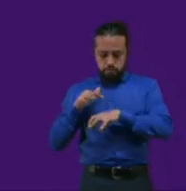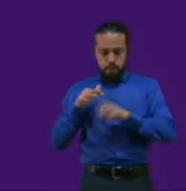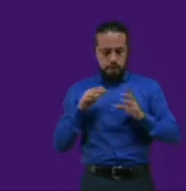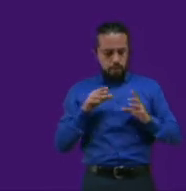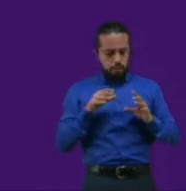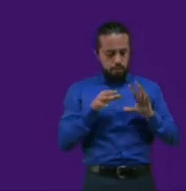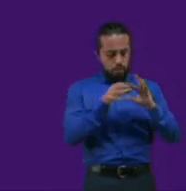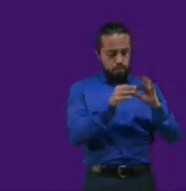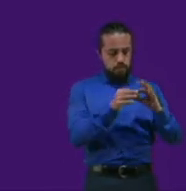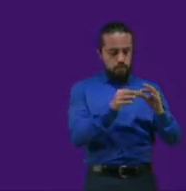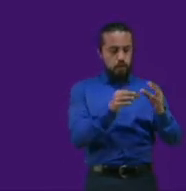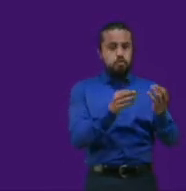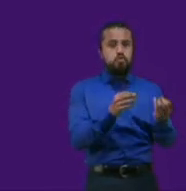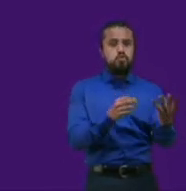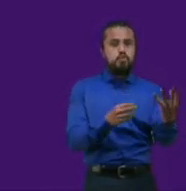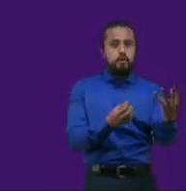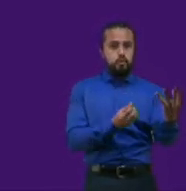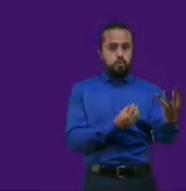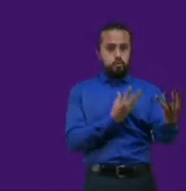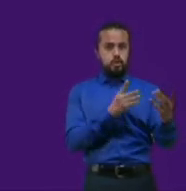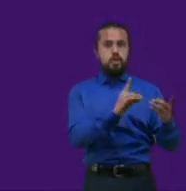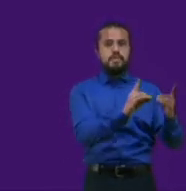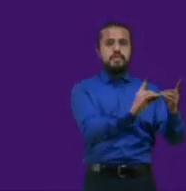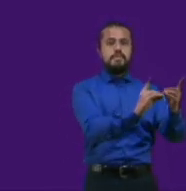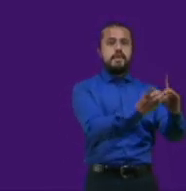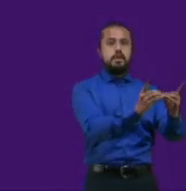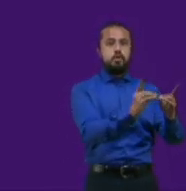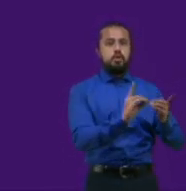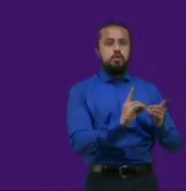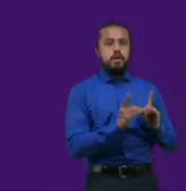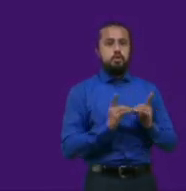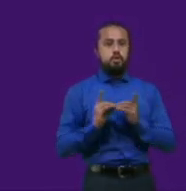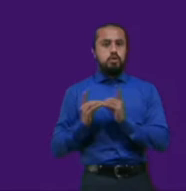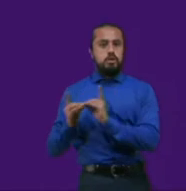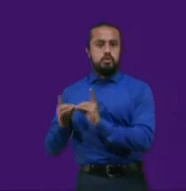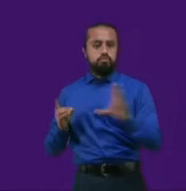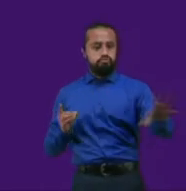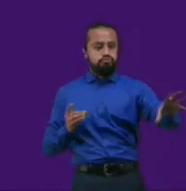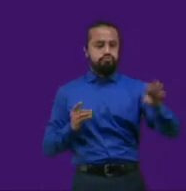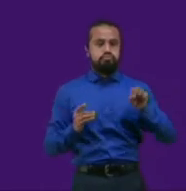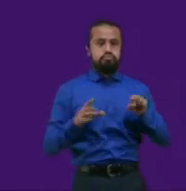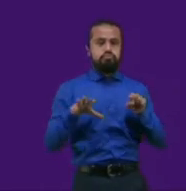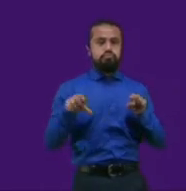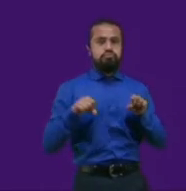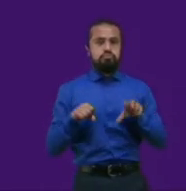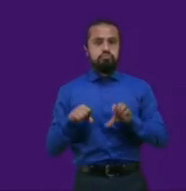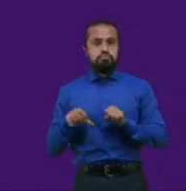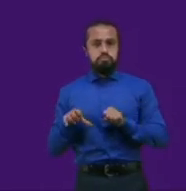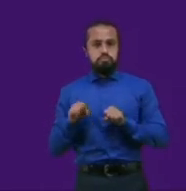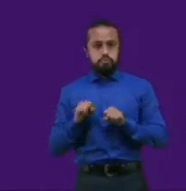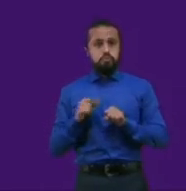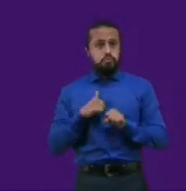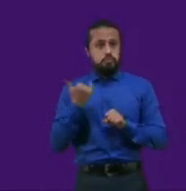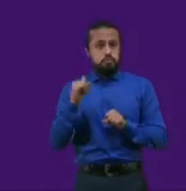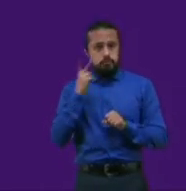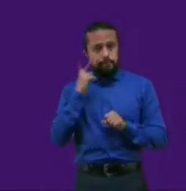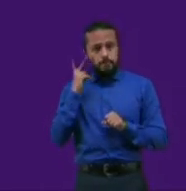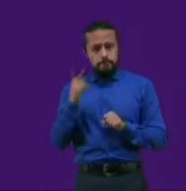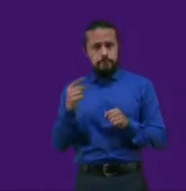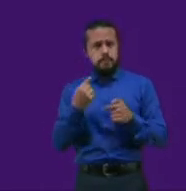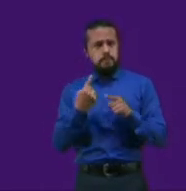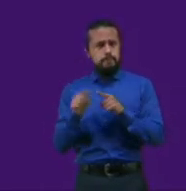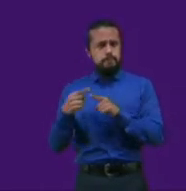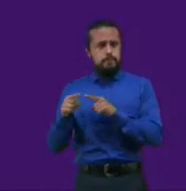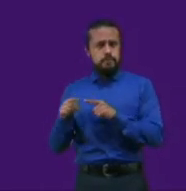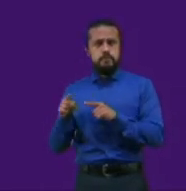conectar esa data con lo que va a pasar. Yo he visto, obviamente, miles de DEX con un hockey stick